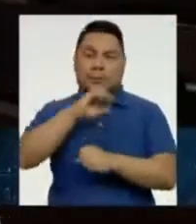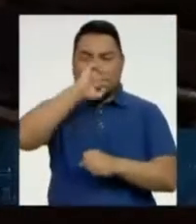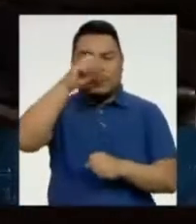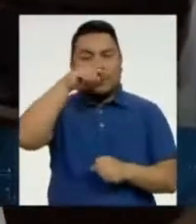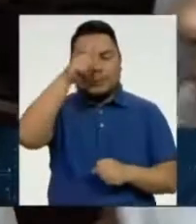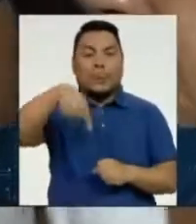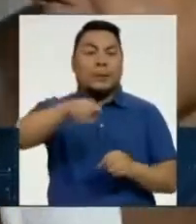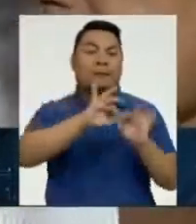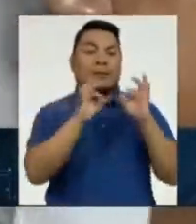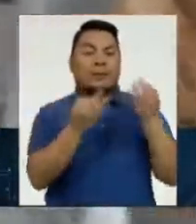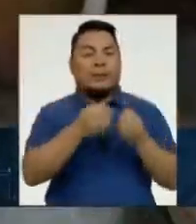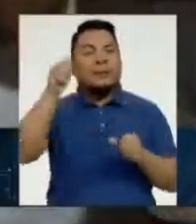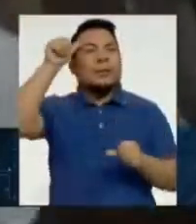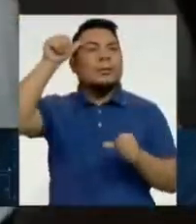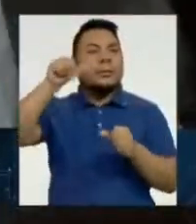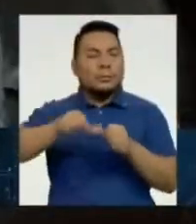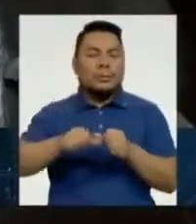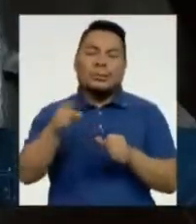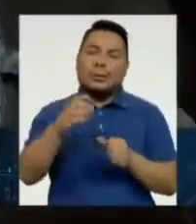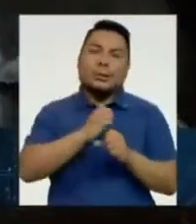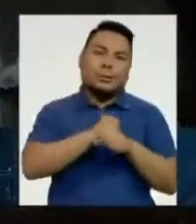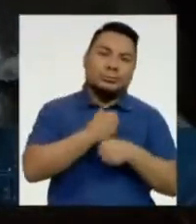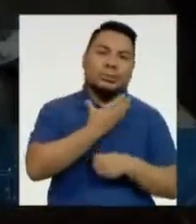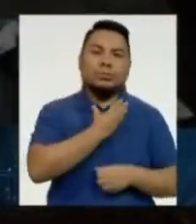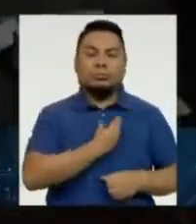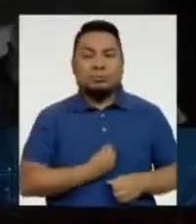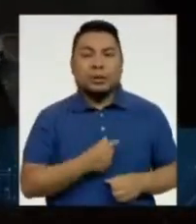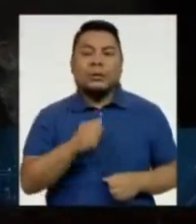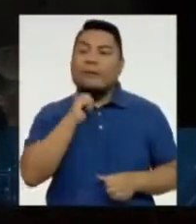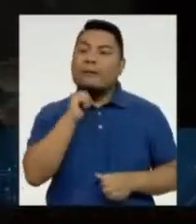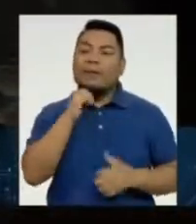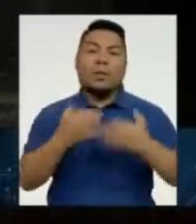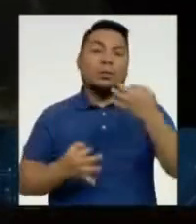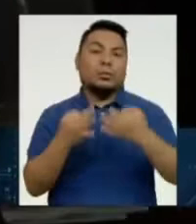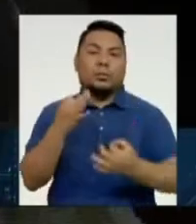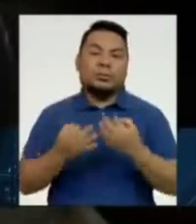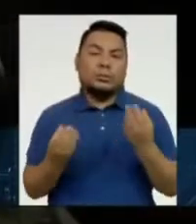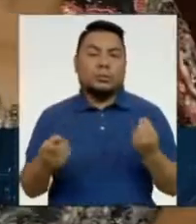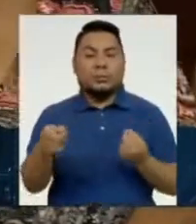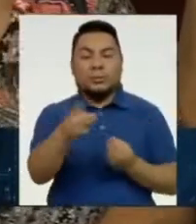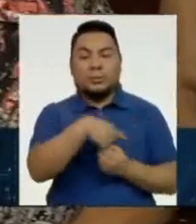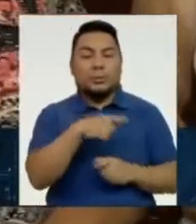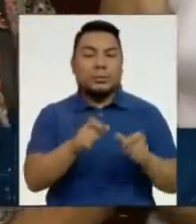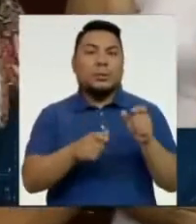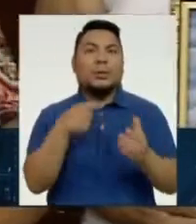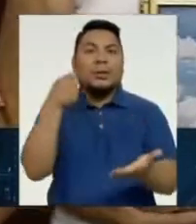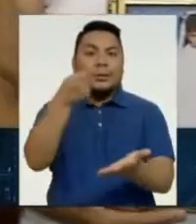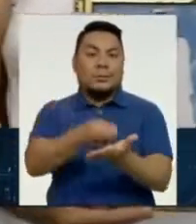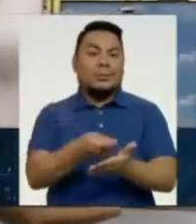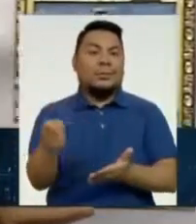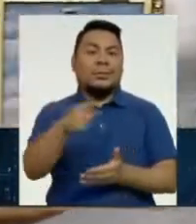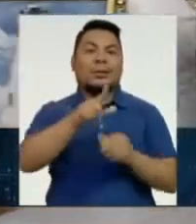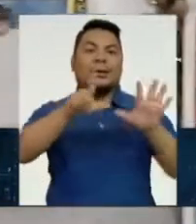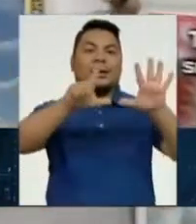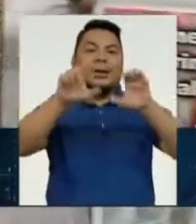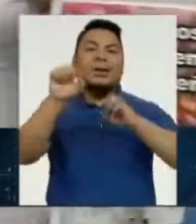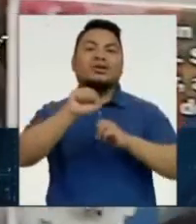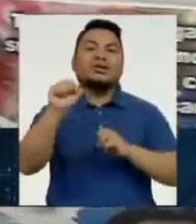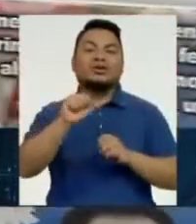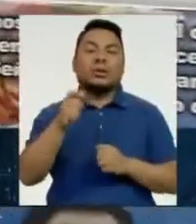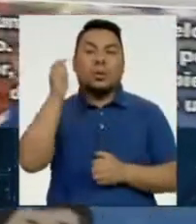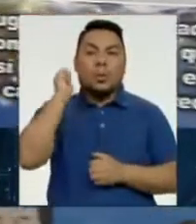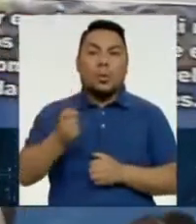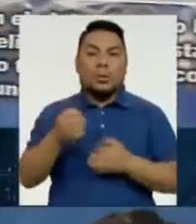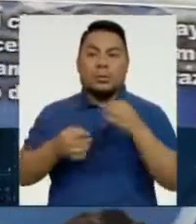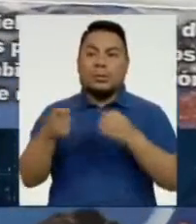círculo de dolor no termina de cerrarse. Aún no encuentran justicia. Es que para ellos la reparación civil de 700 soles que fijó la Corte